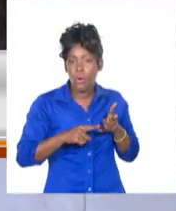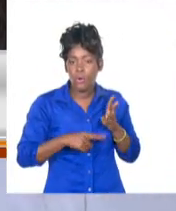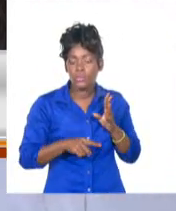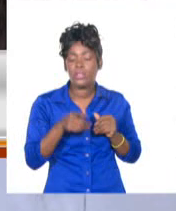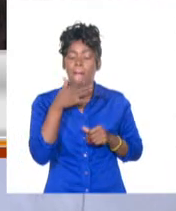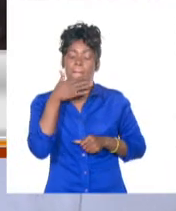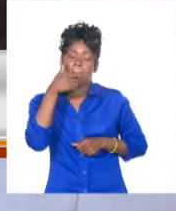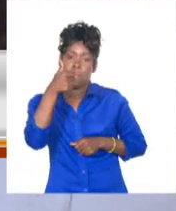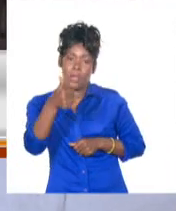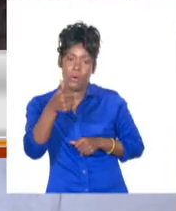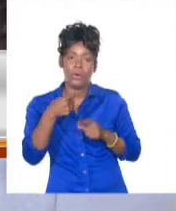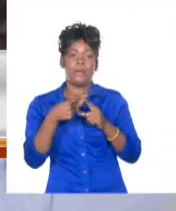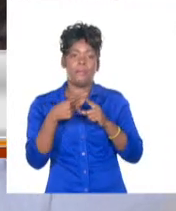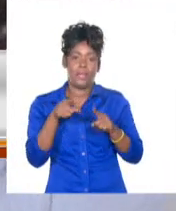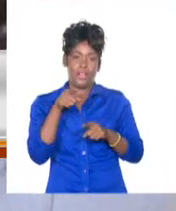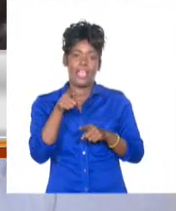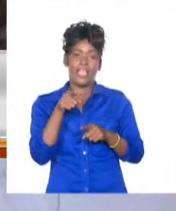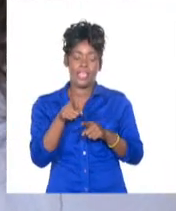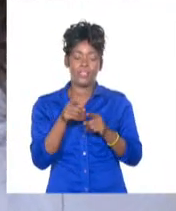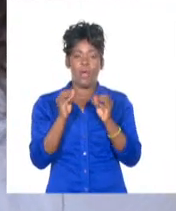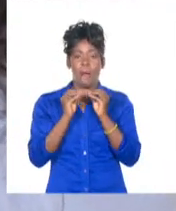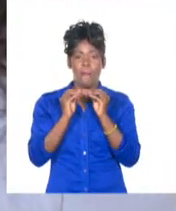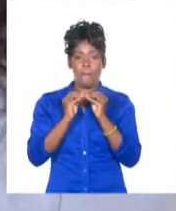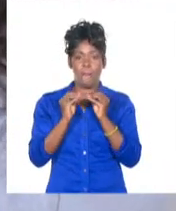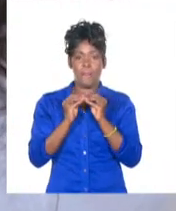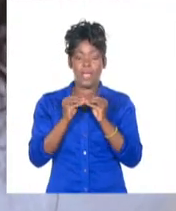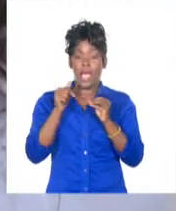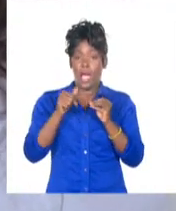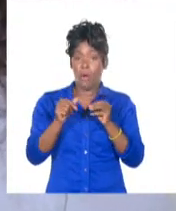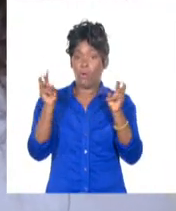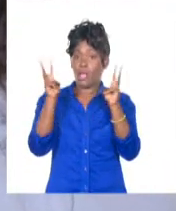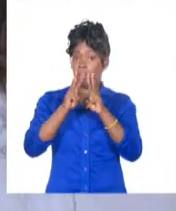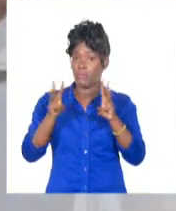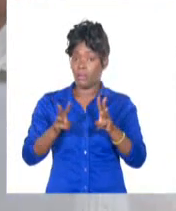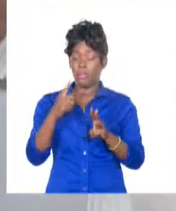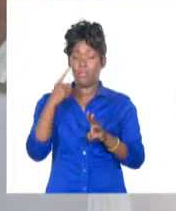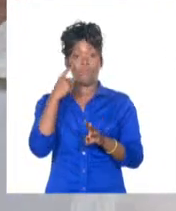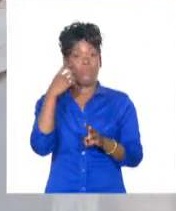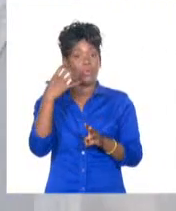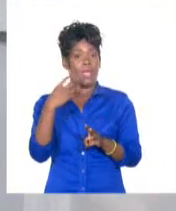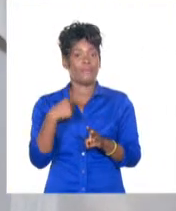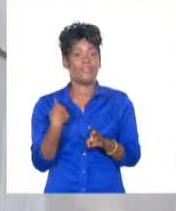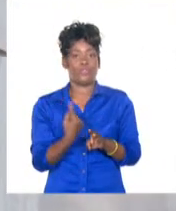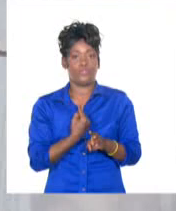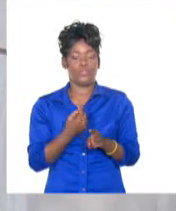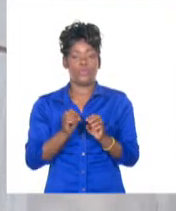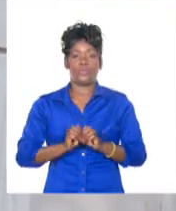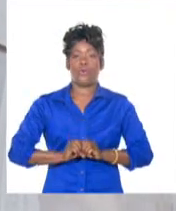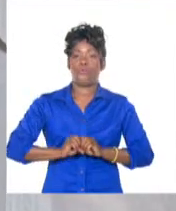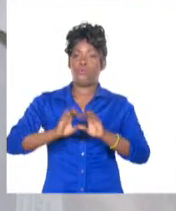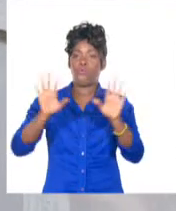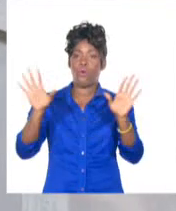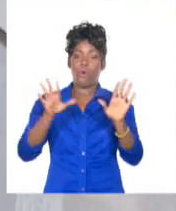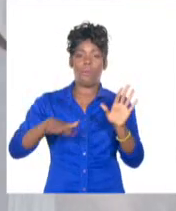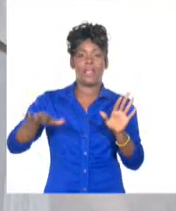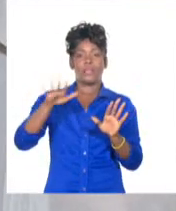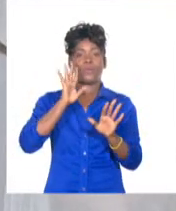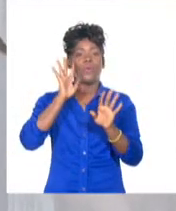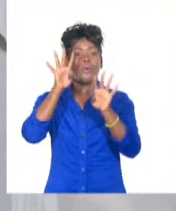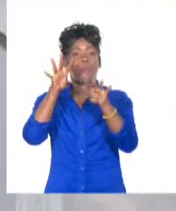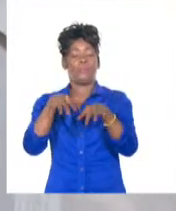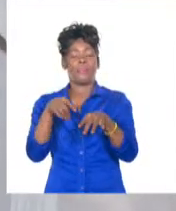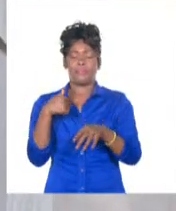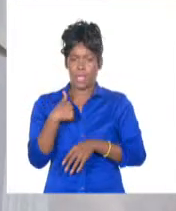en otros siglos, y las redes juegan un papel fundamental en eso. A mí particularmente me gusta la idea